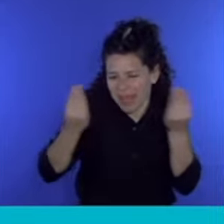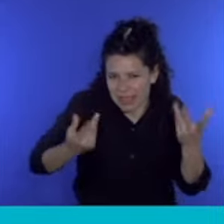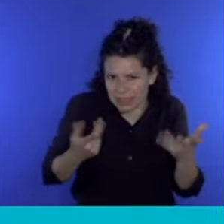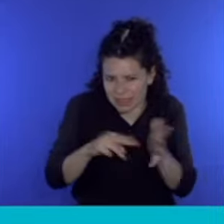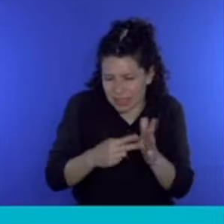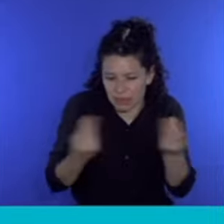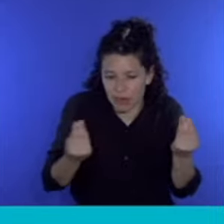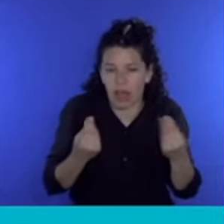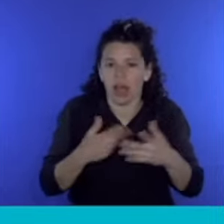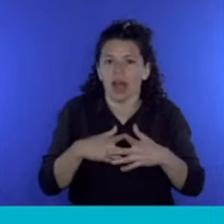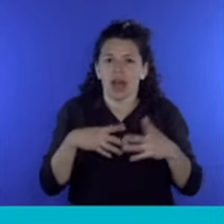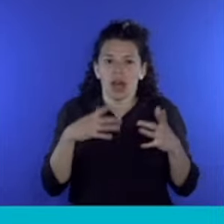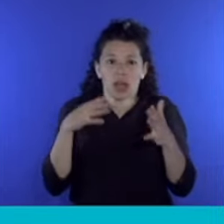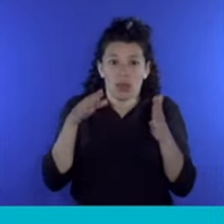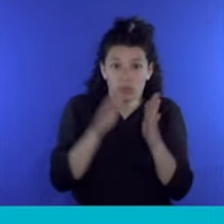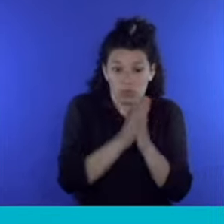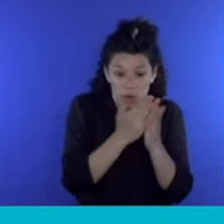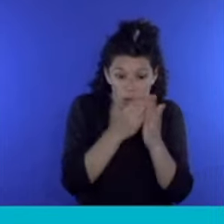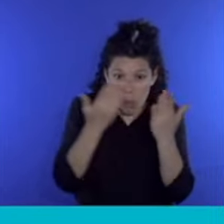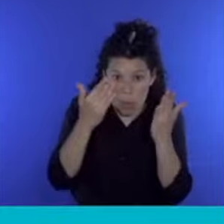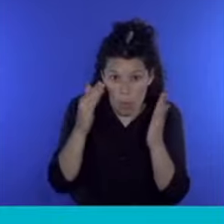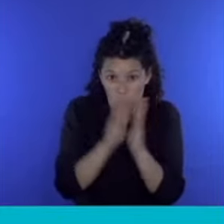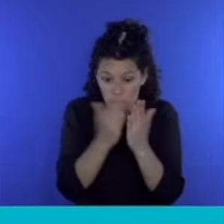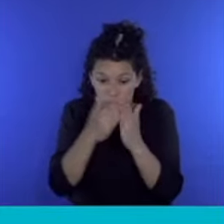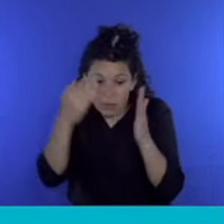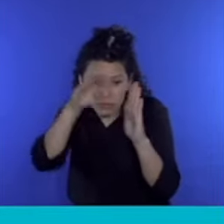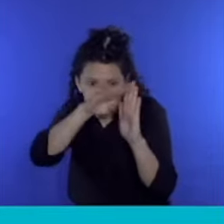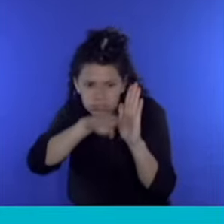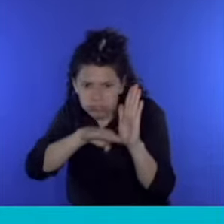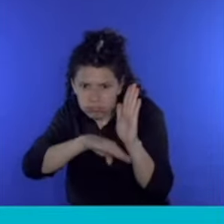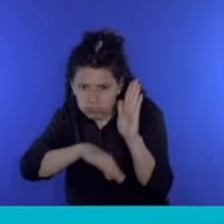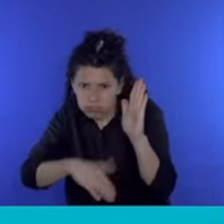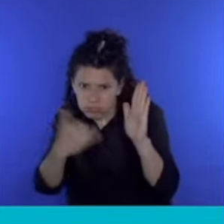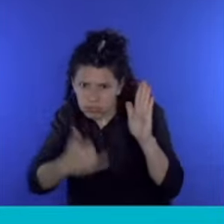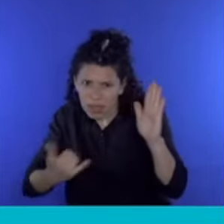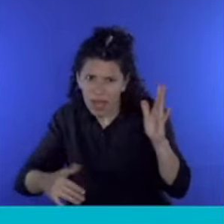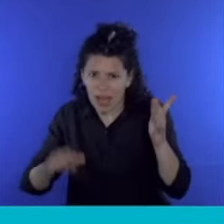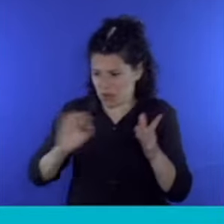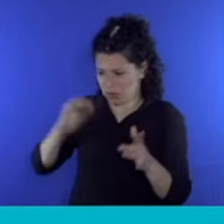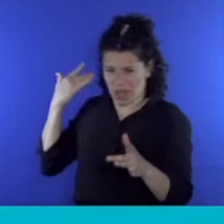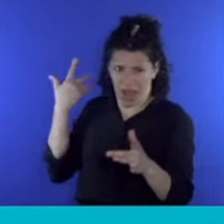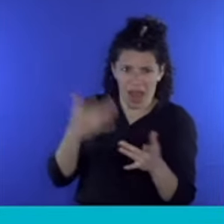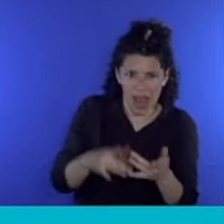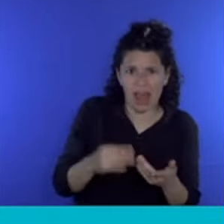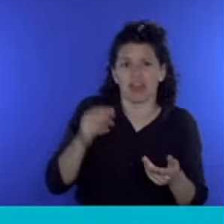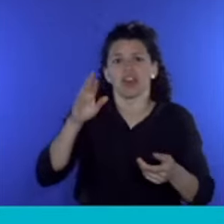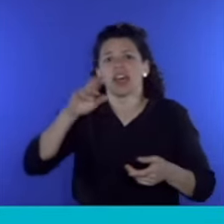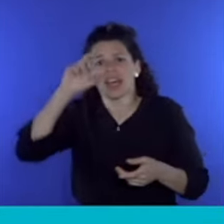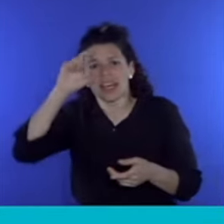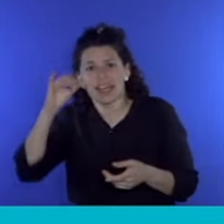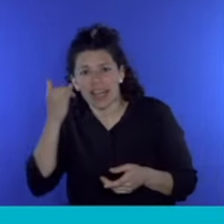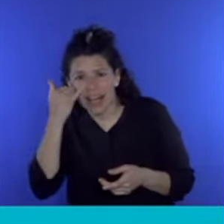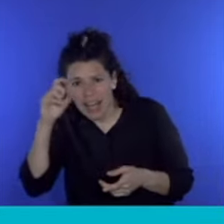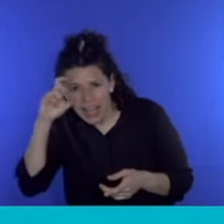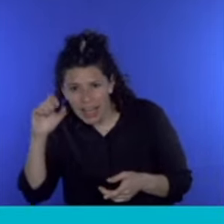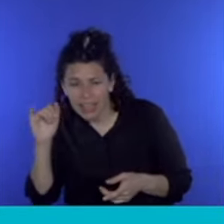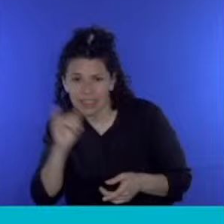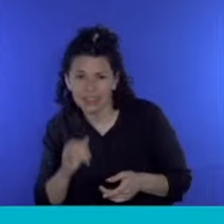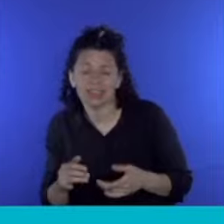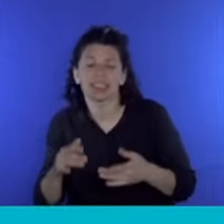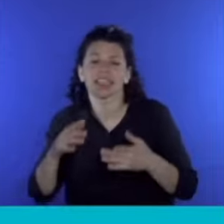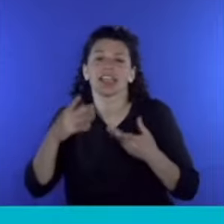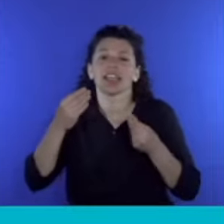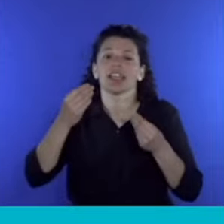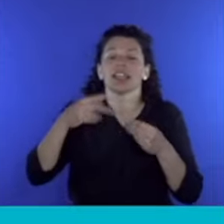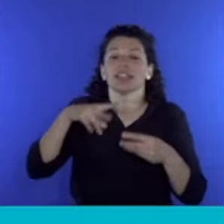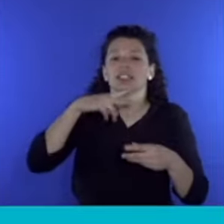largo de libros que en general han sido muy importantes en años recientes. Los libros de Dolores Reyes, de Aurora Venturini, de Gabriela Cabezón Camara, que